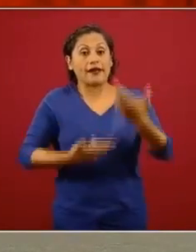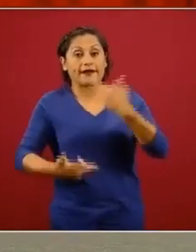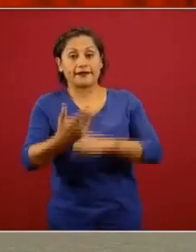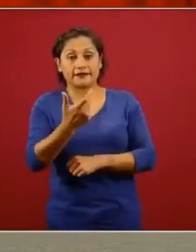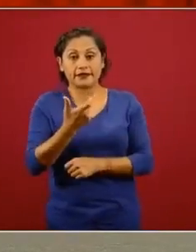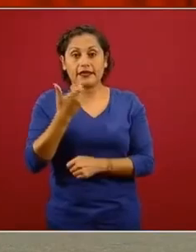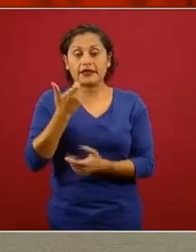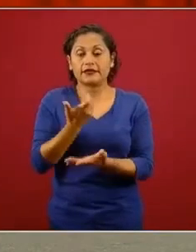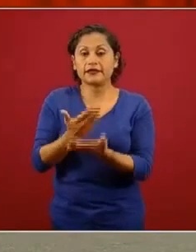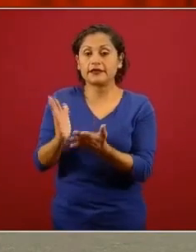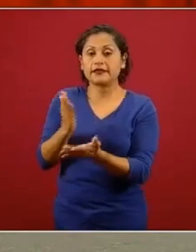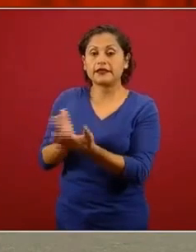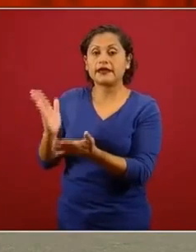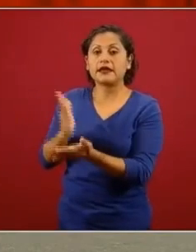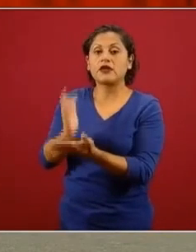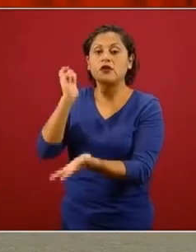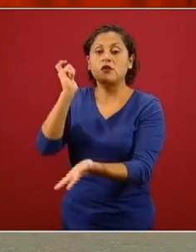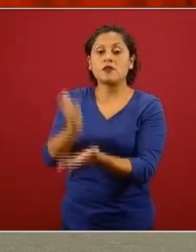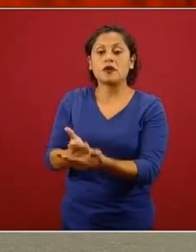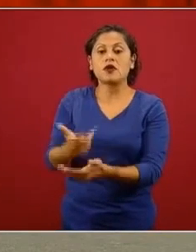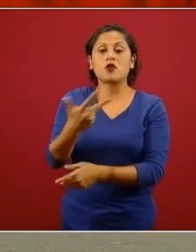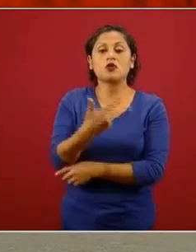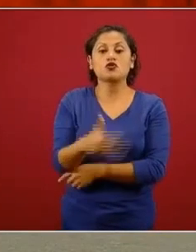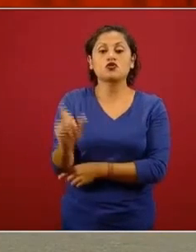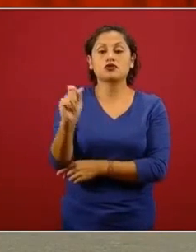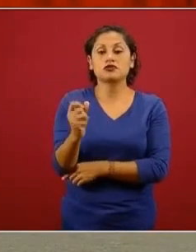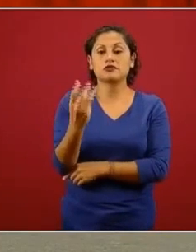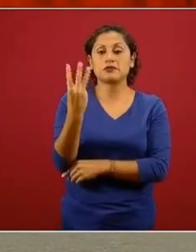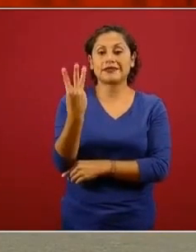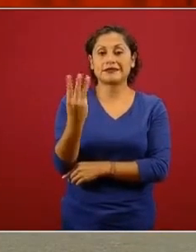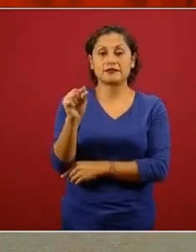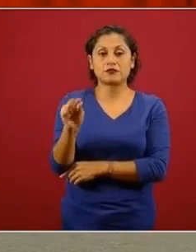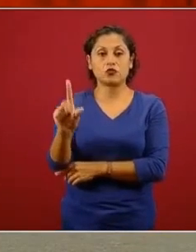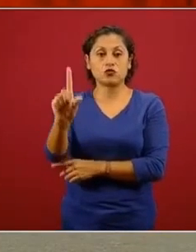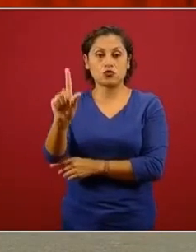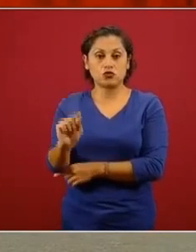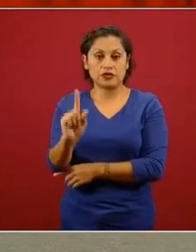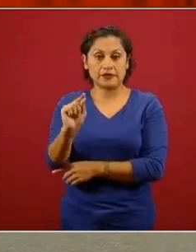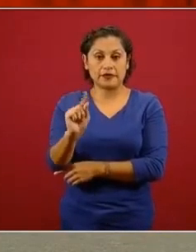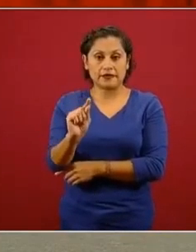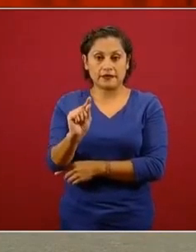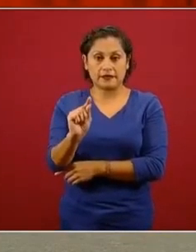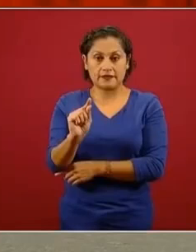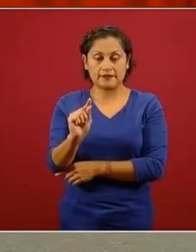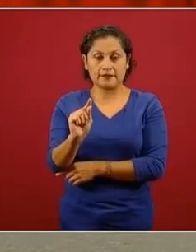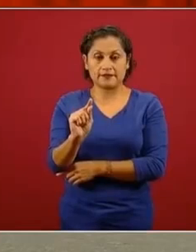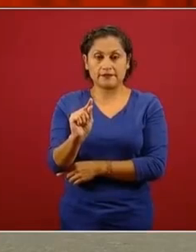es la cantidad de 823 pesos con 70 centavos. La siguiente, por favor.